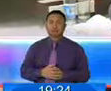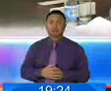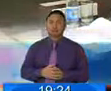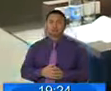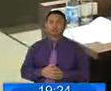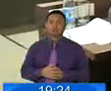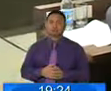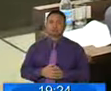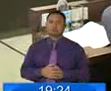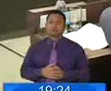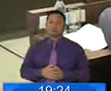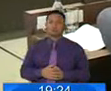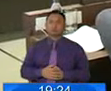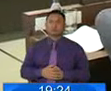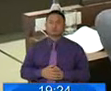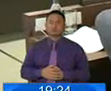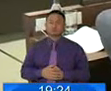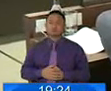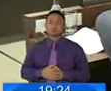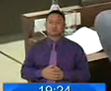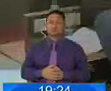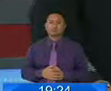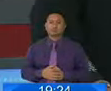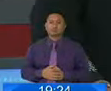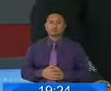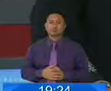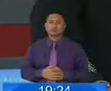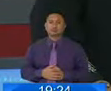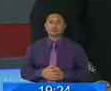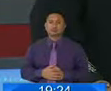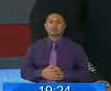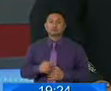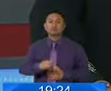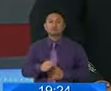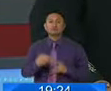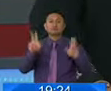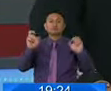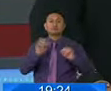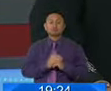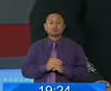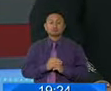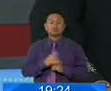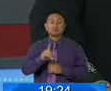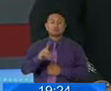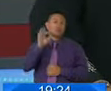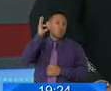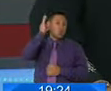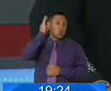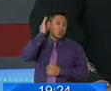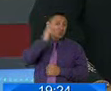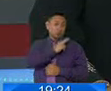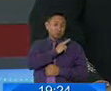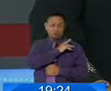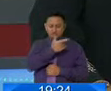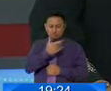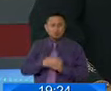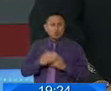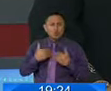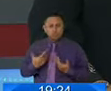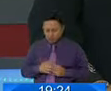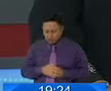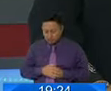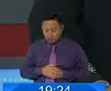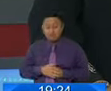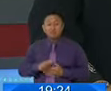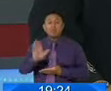comunidad. En Quito informó Adriana Rojas. En otro ámbito, el cuerpo de una universitaria fue encontrado al filo de la quebrada